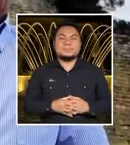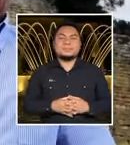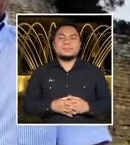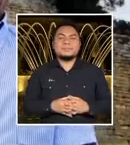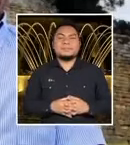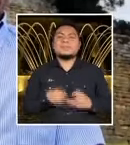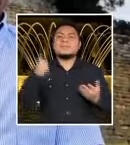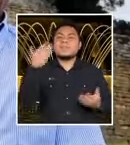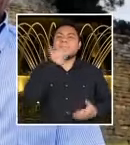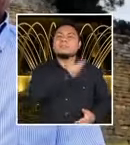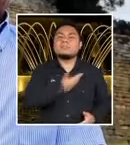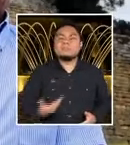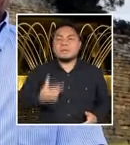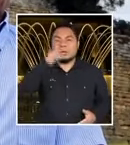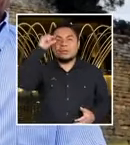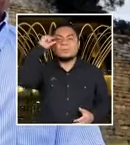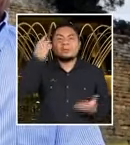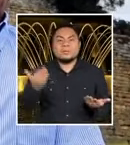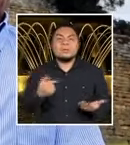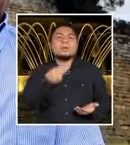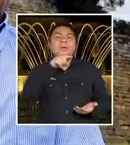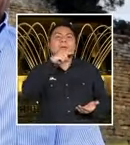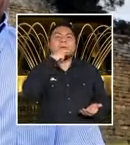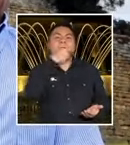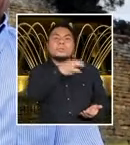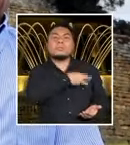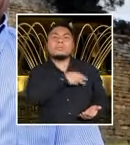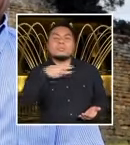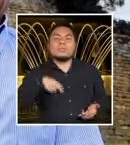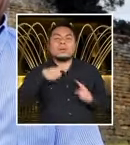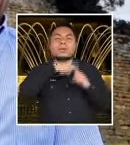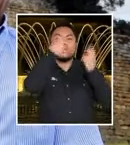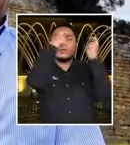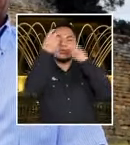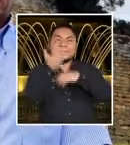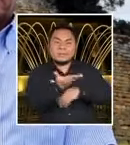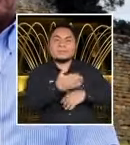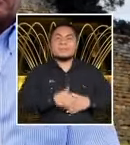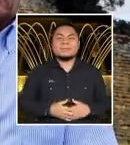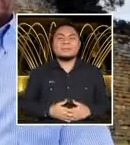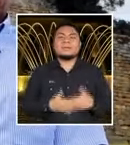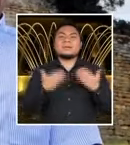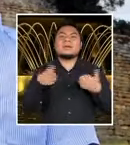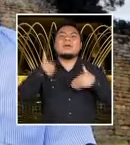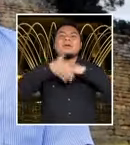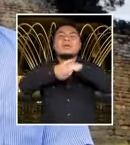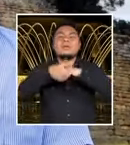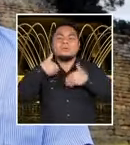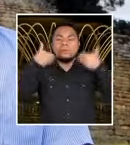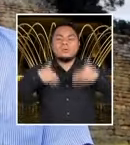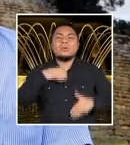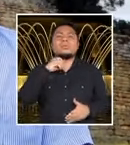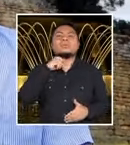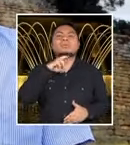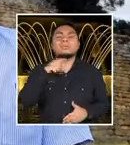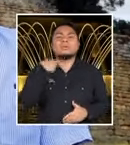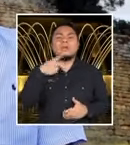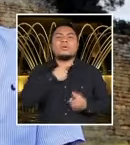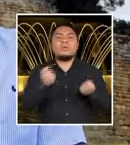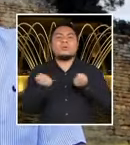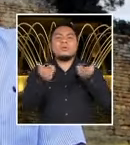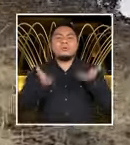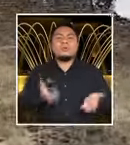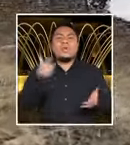Señor Presidente de la República, señora Ministra de Comercio Exterior y Turismo, los saluda Óscar Altamirano, gobernador de la